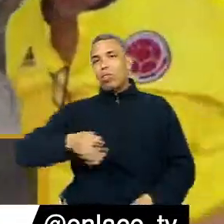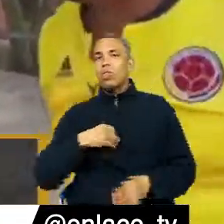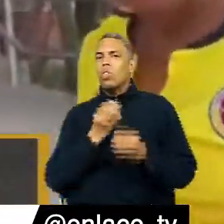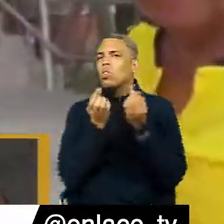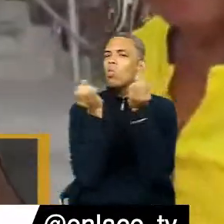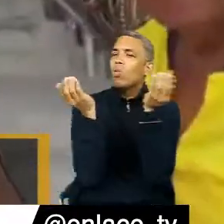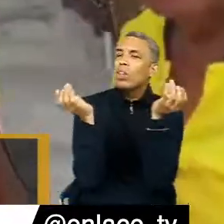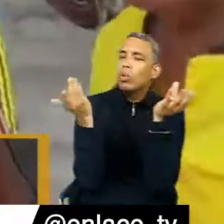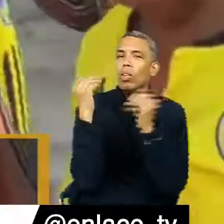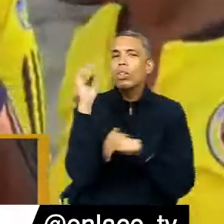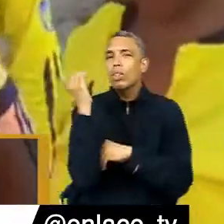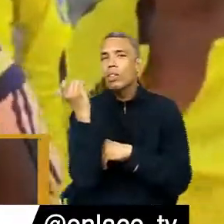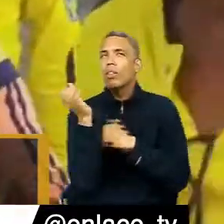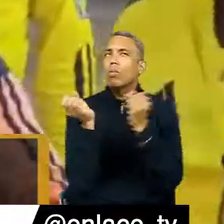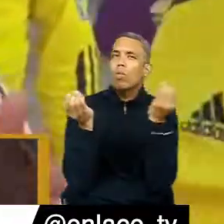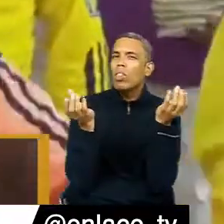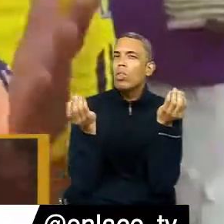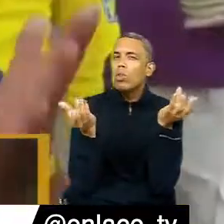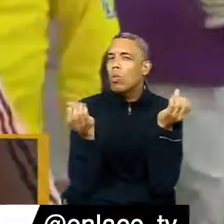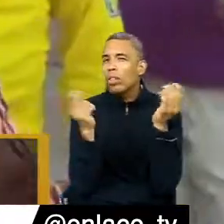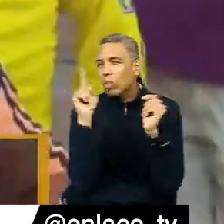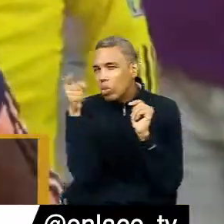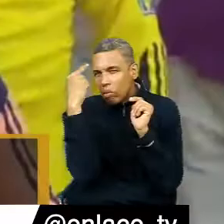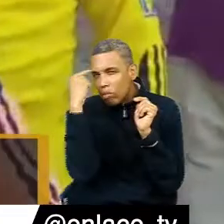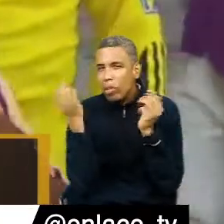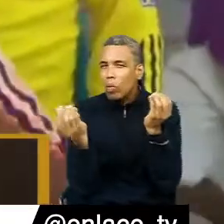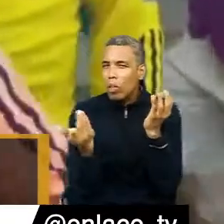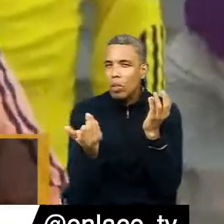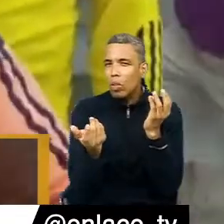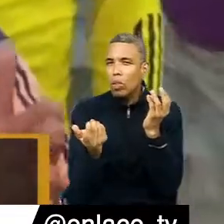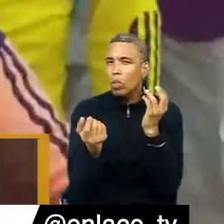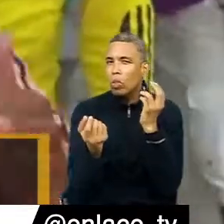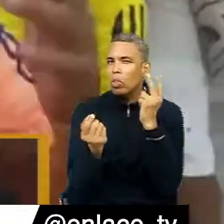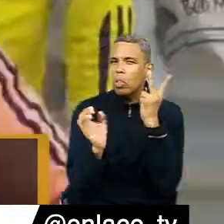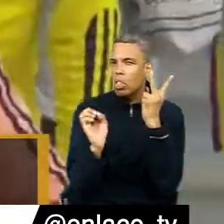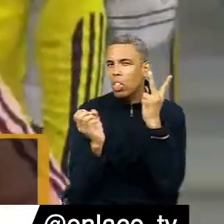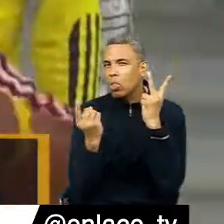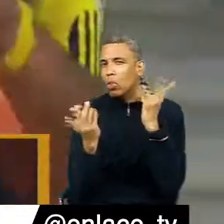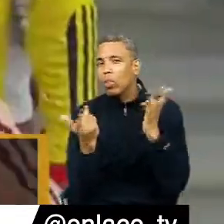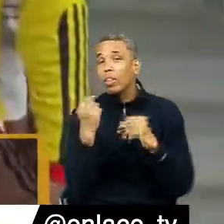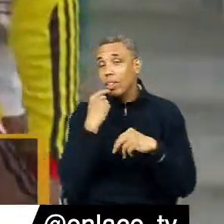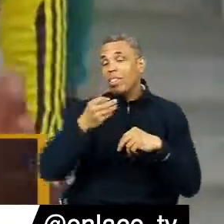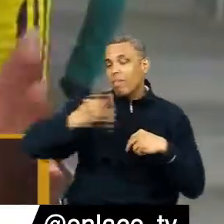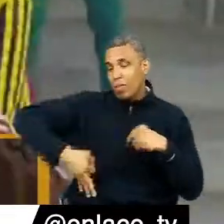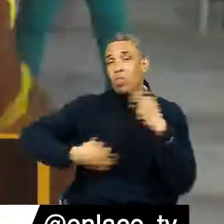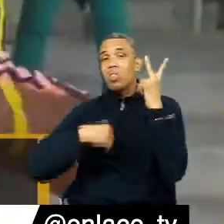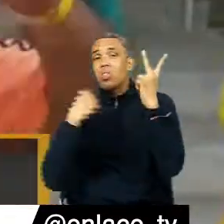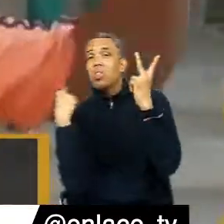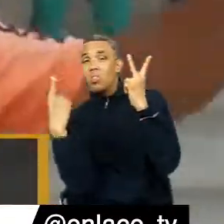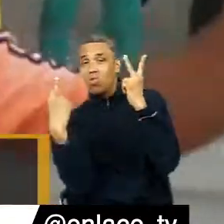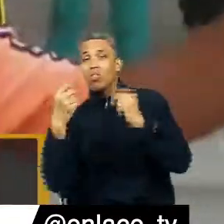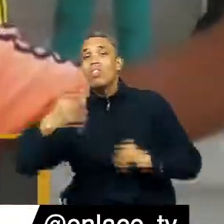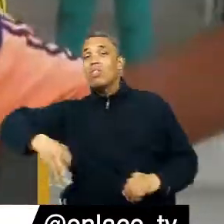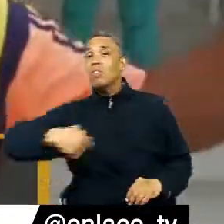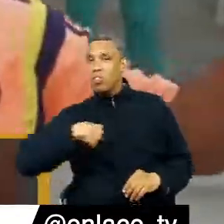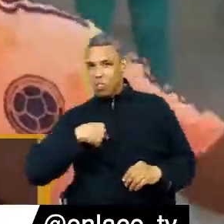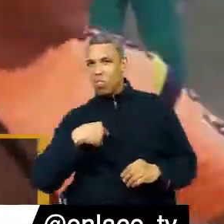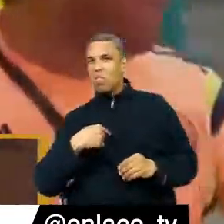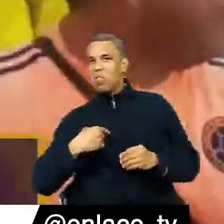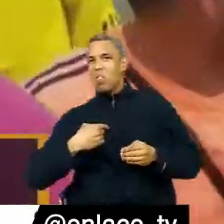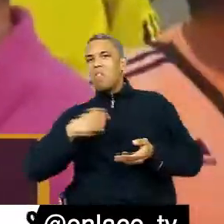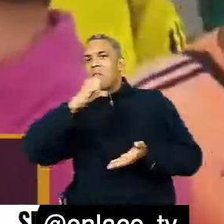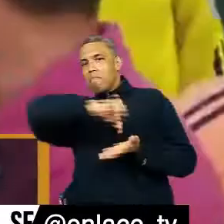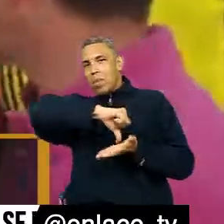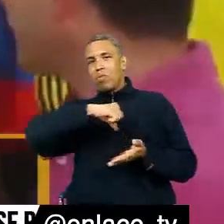No, elegante, va a ser un partido muy elegante porque nos va a tocar con el líder del grupo, y Colombia va a ganar 2-0 para Cúcuta, aquí desde Barranquilla. Bueno,